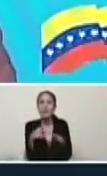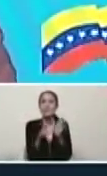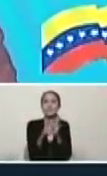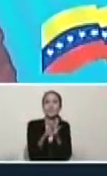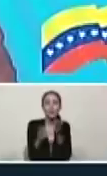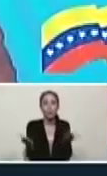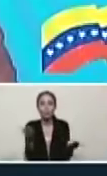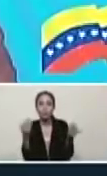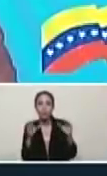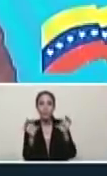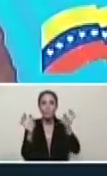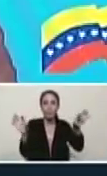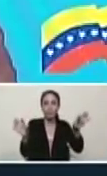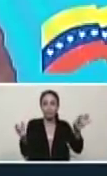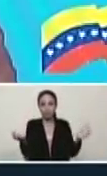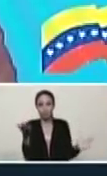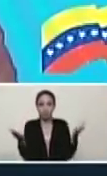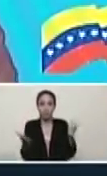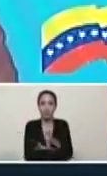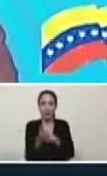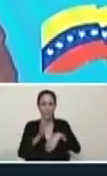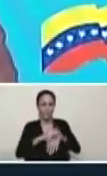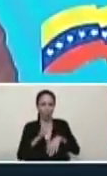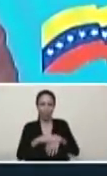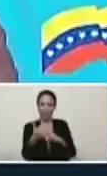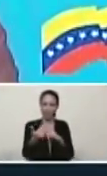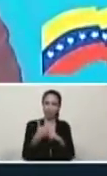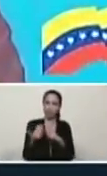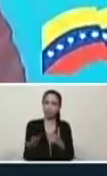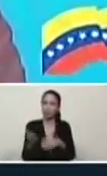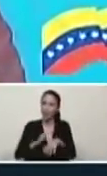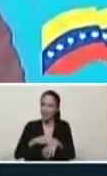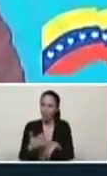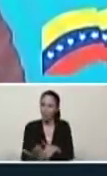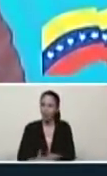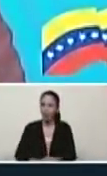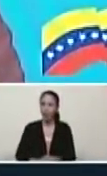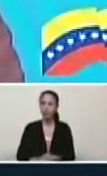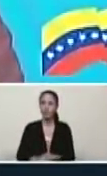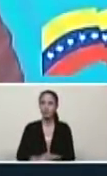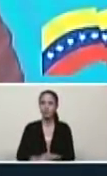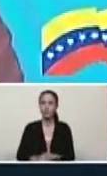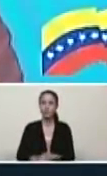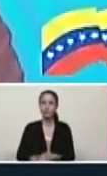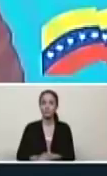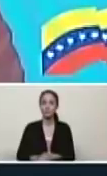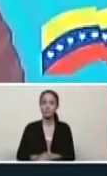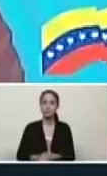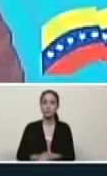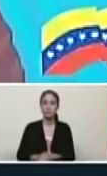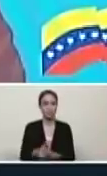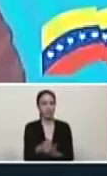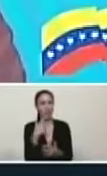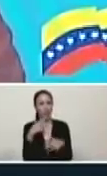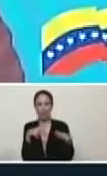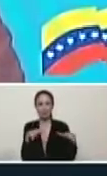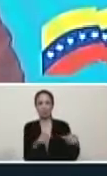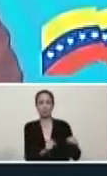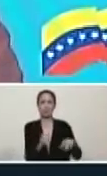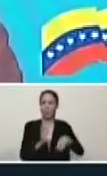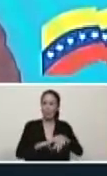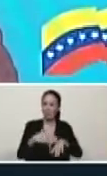Y yo digo, ¿cuál es la causa de guerra? ¿Cuál es la causa bellis que llaman? ¿Nos va a invadir por